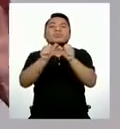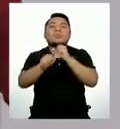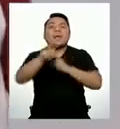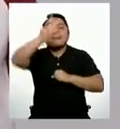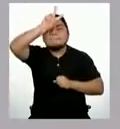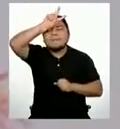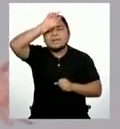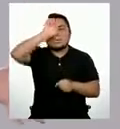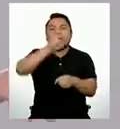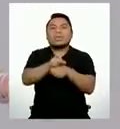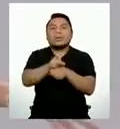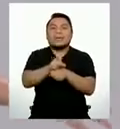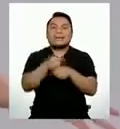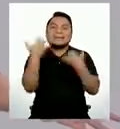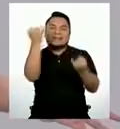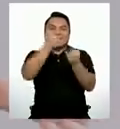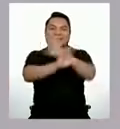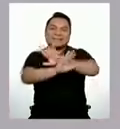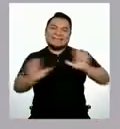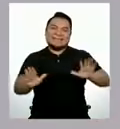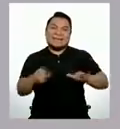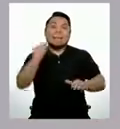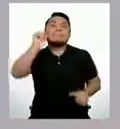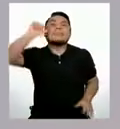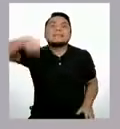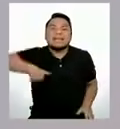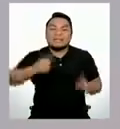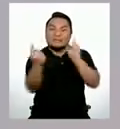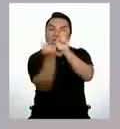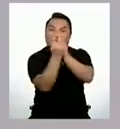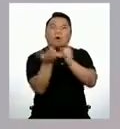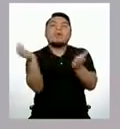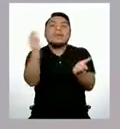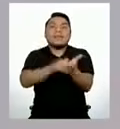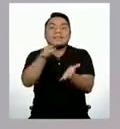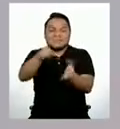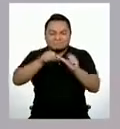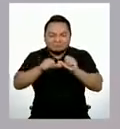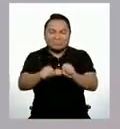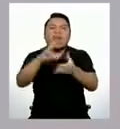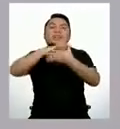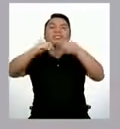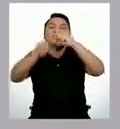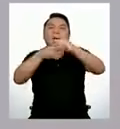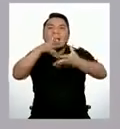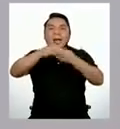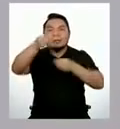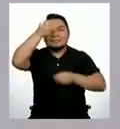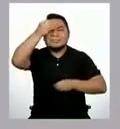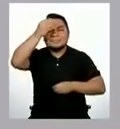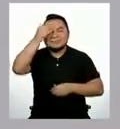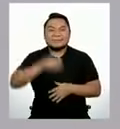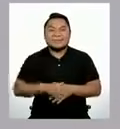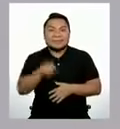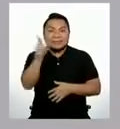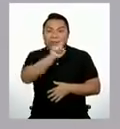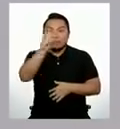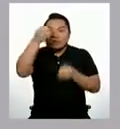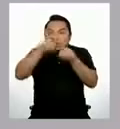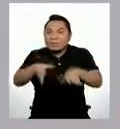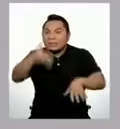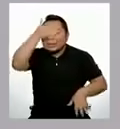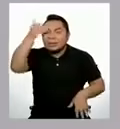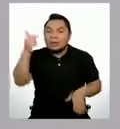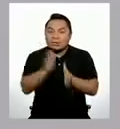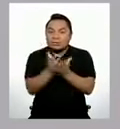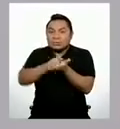Perú Educa. Y esto ha sido todo por hoy, pero mañana nos encontramos de nuevo para escribir las historias que hemos escuchado. Eso sí, no te olvides